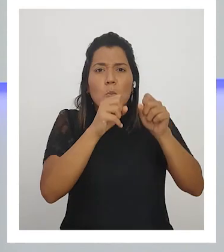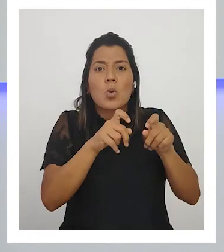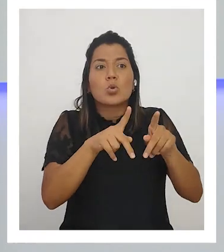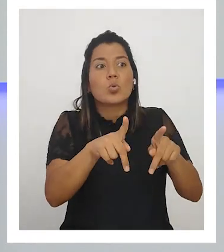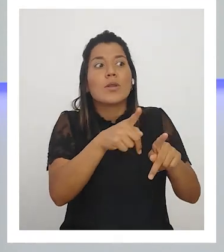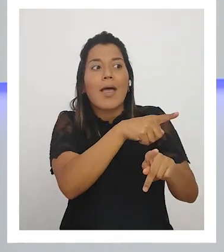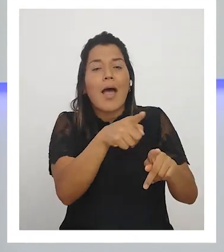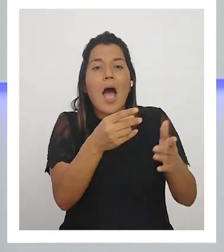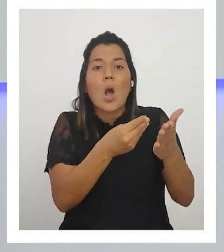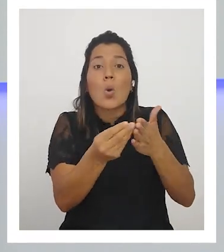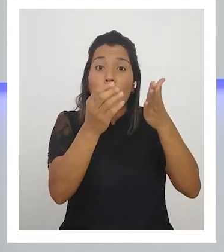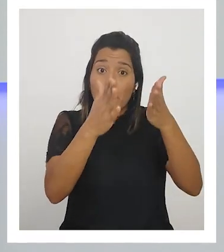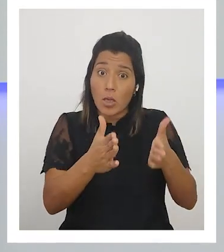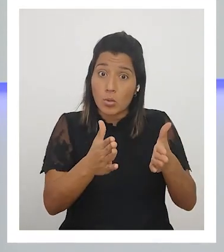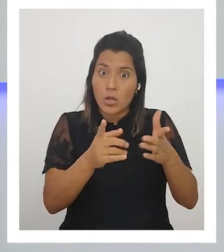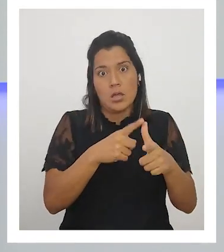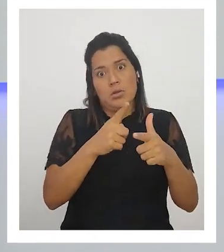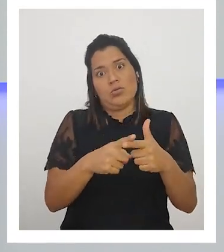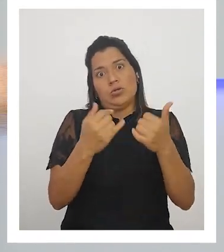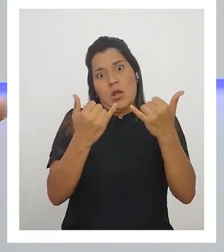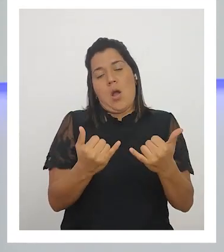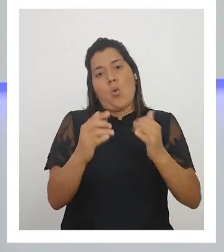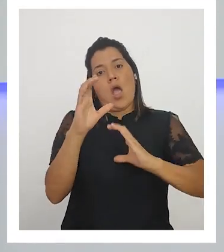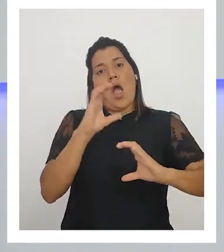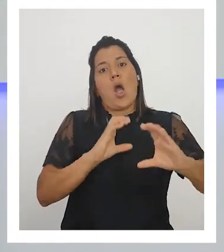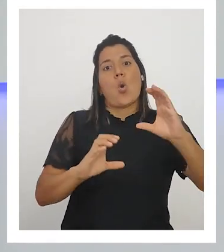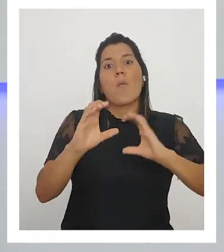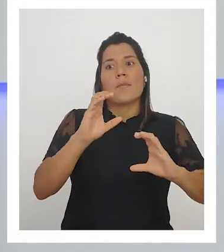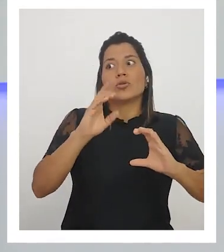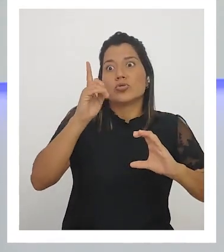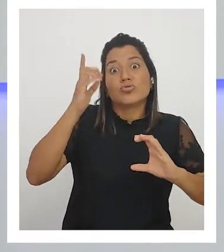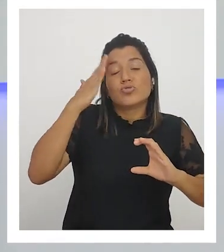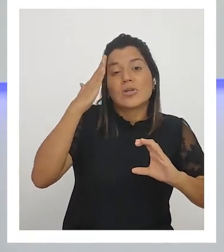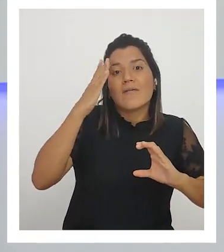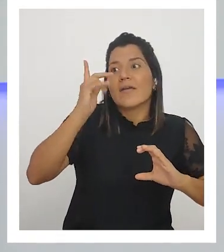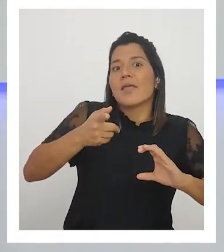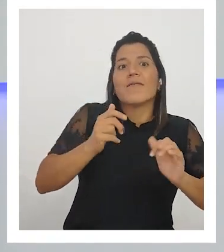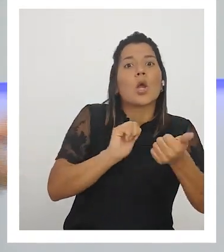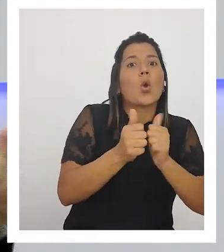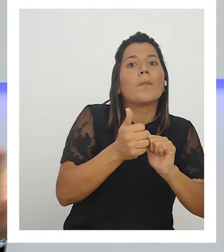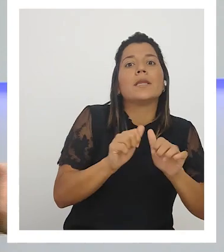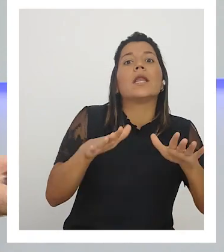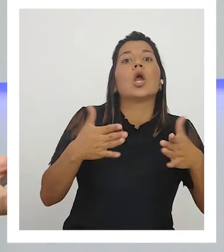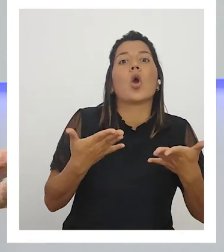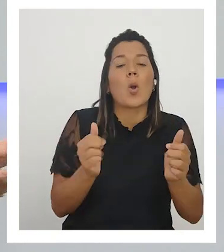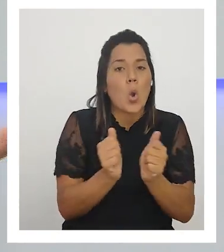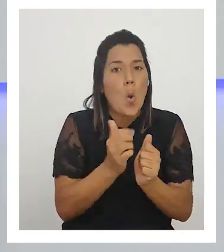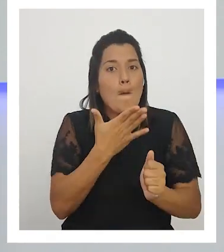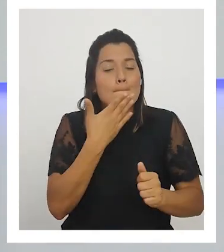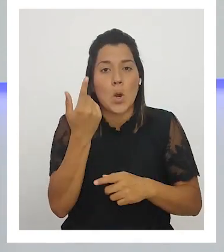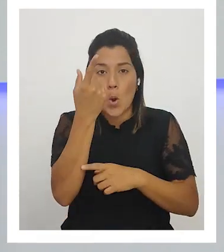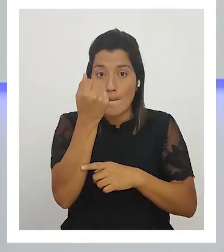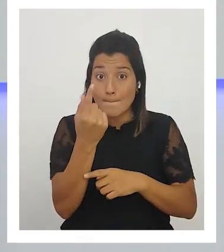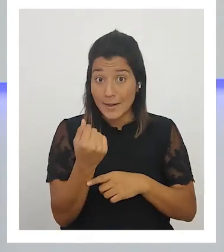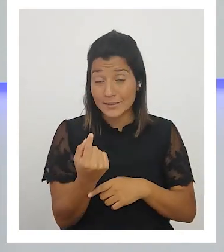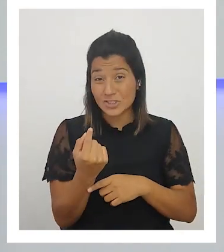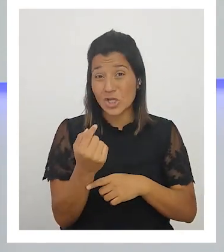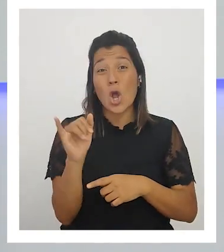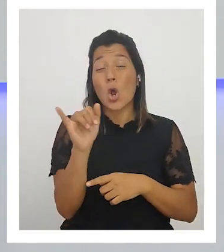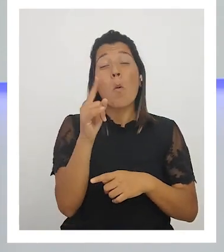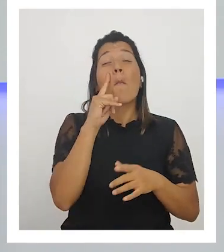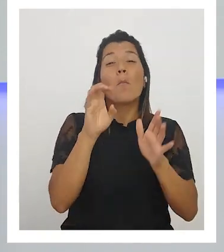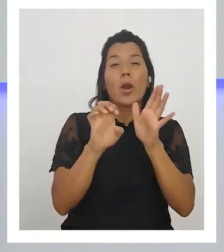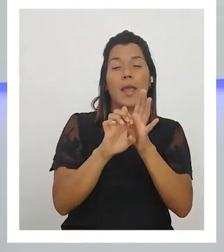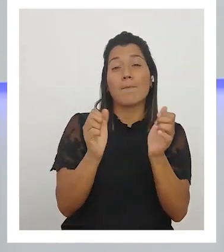con las cuales los comercios saben que tienen que competir con mejores precios, como la herramienta o el aplicativo